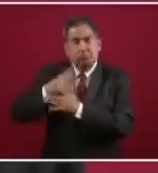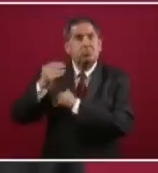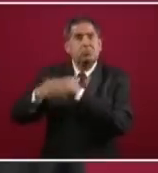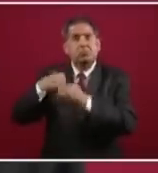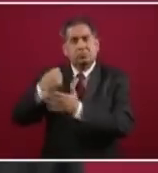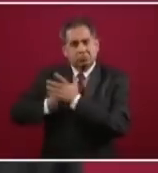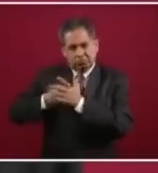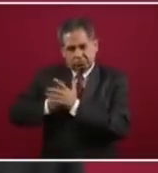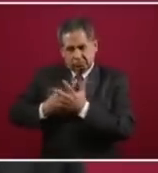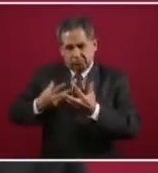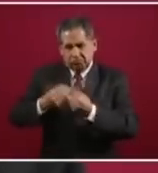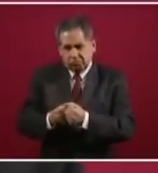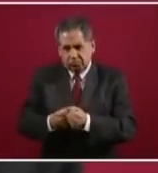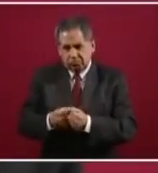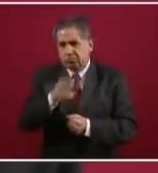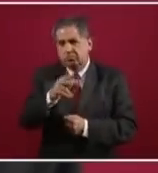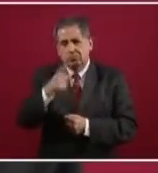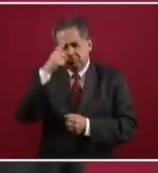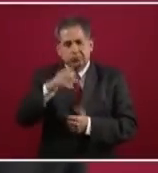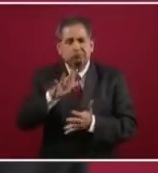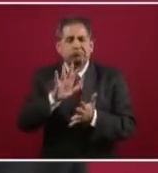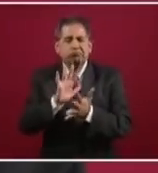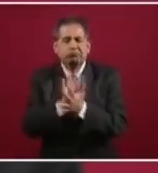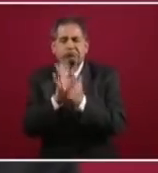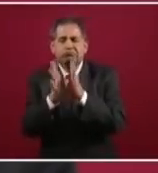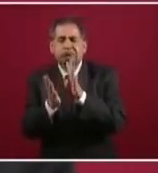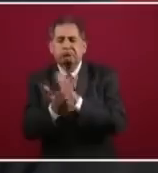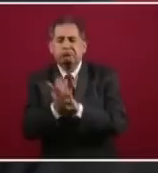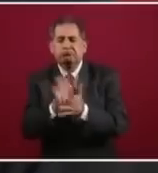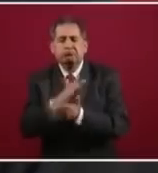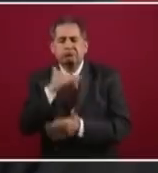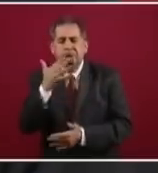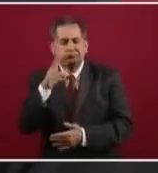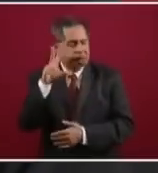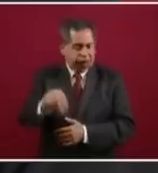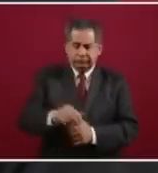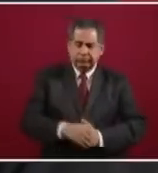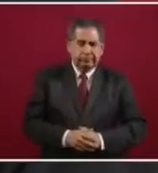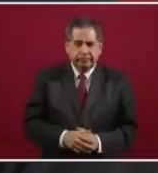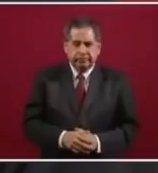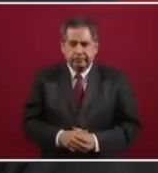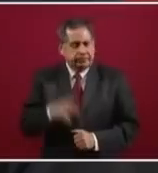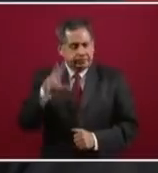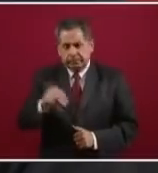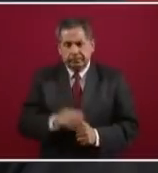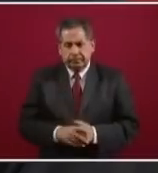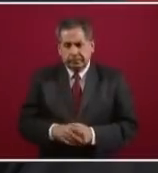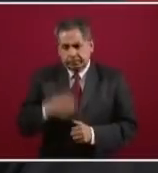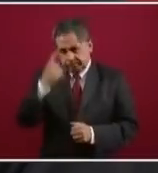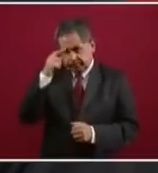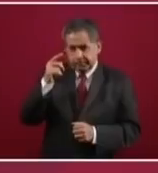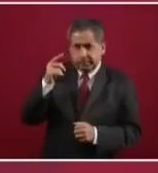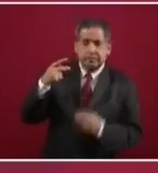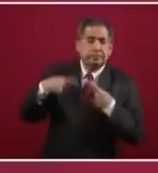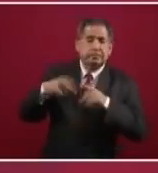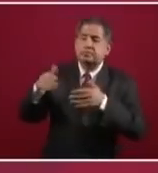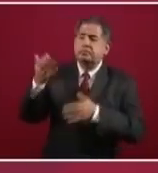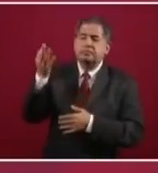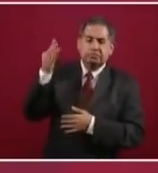mucho tiempo, pero no para ser cómplices, no para traicionar al